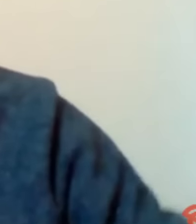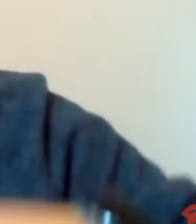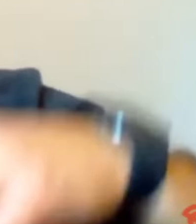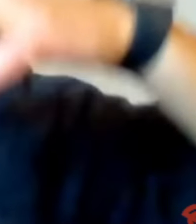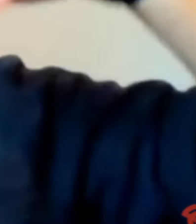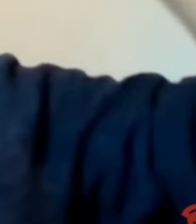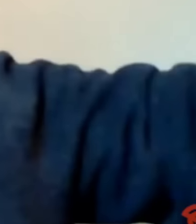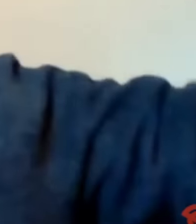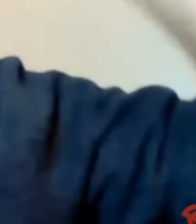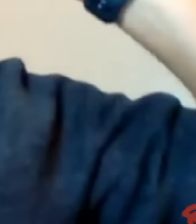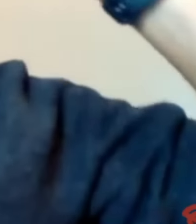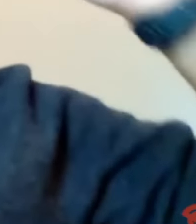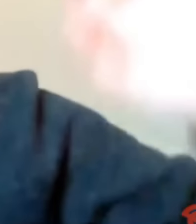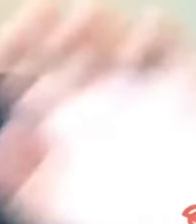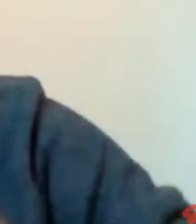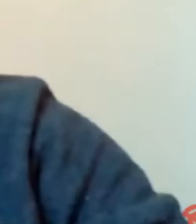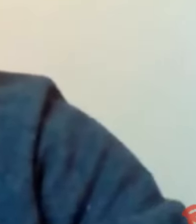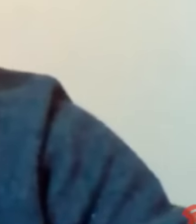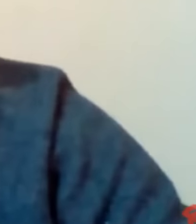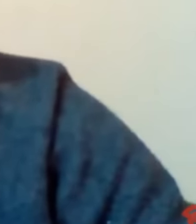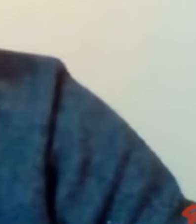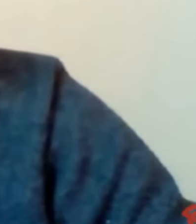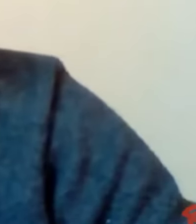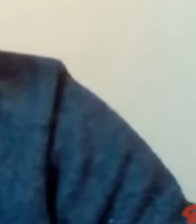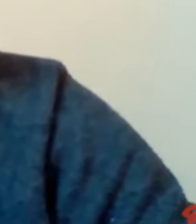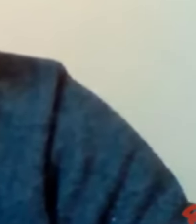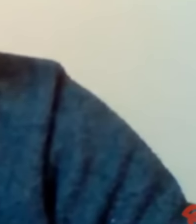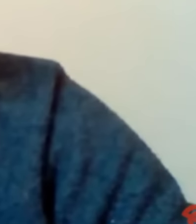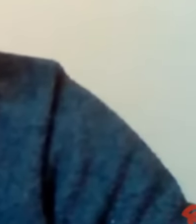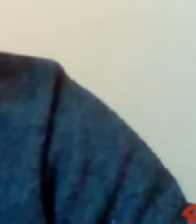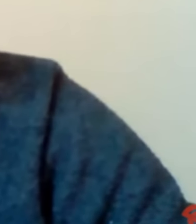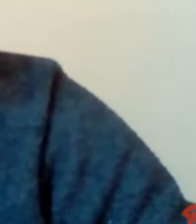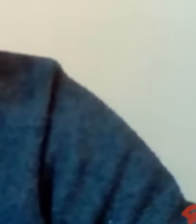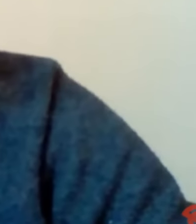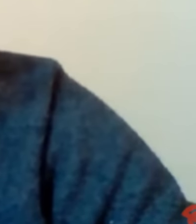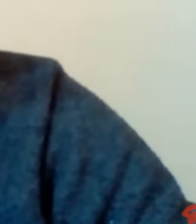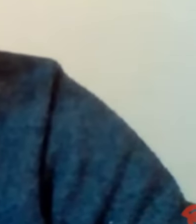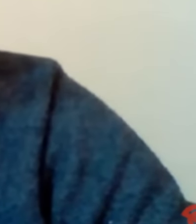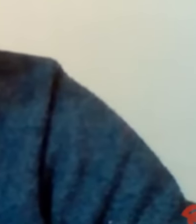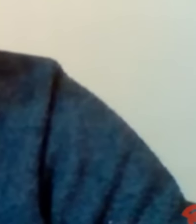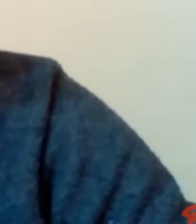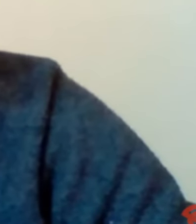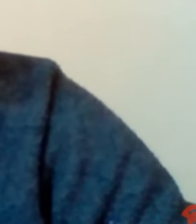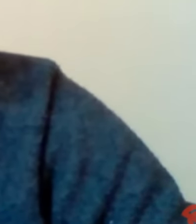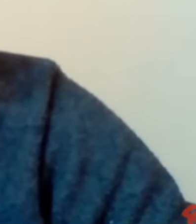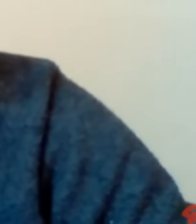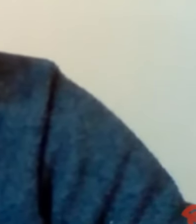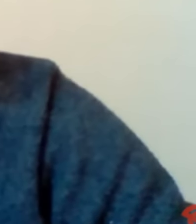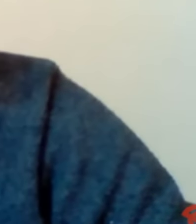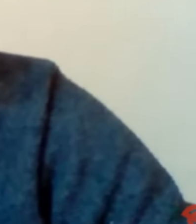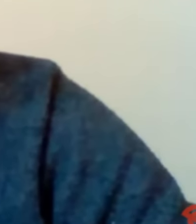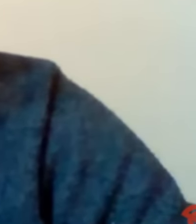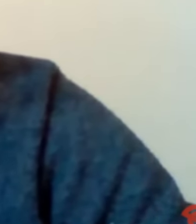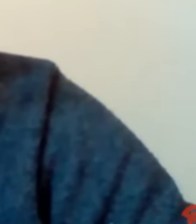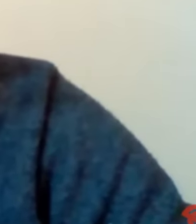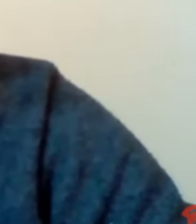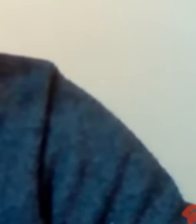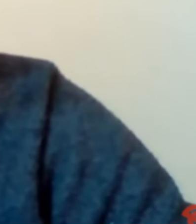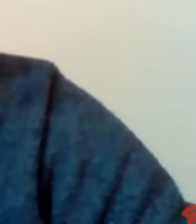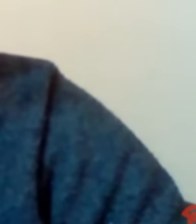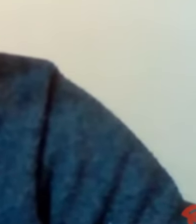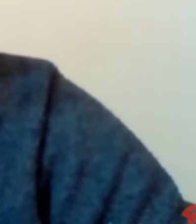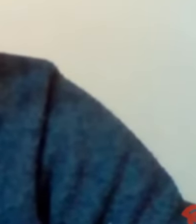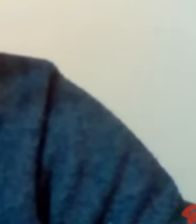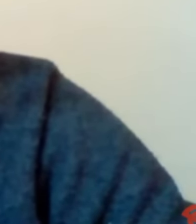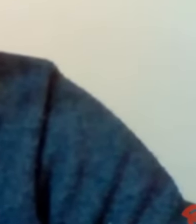que se extendieron pues, durante más de una hora, según cuenta nuestro queridísimo don David el Grande. Me